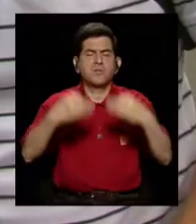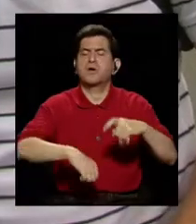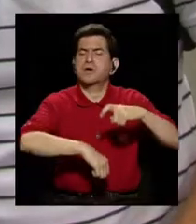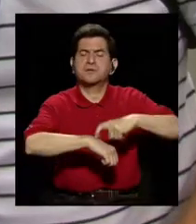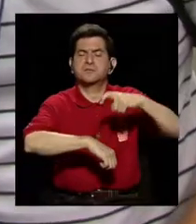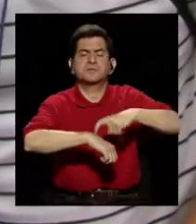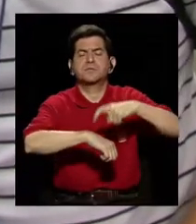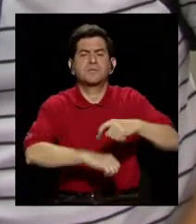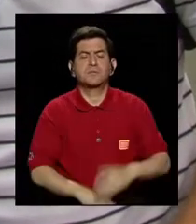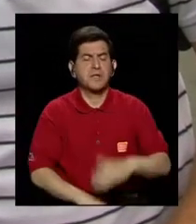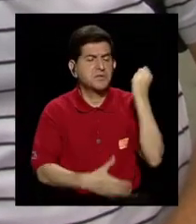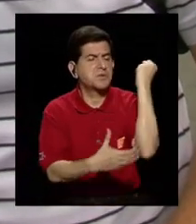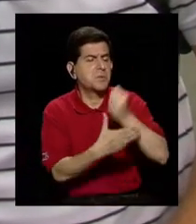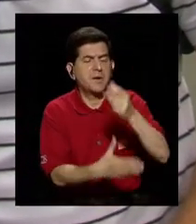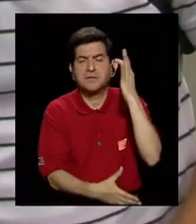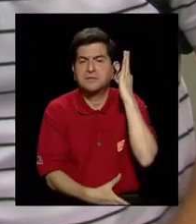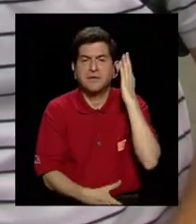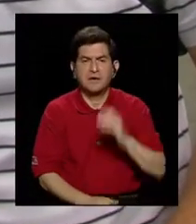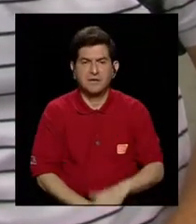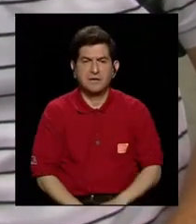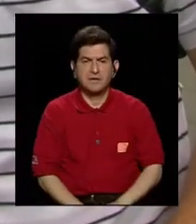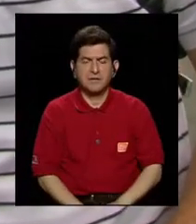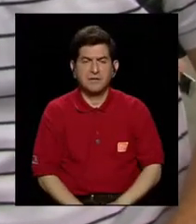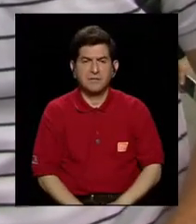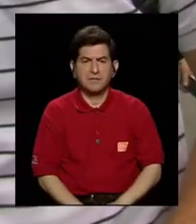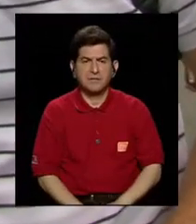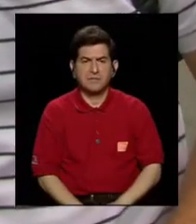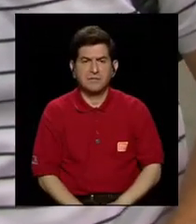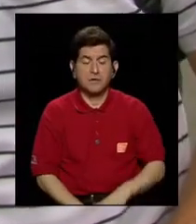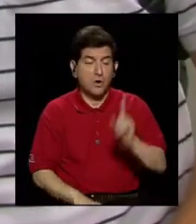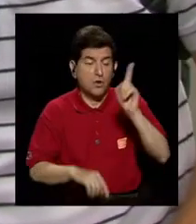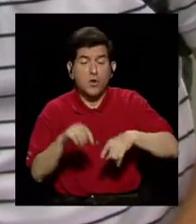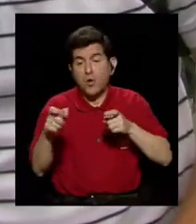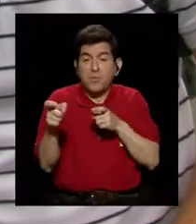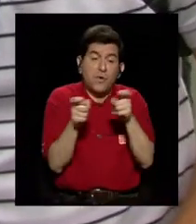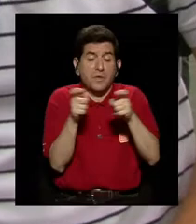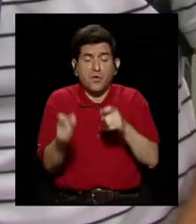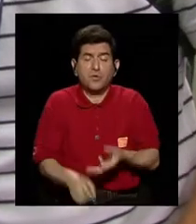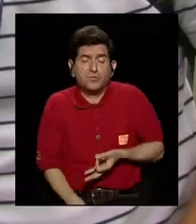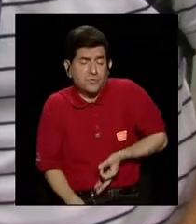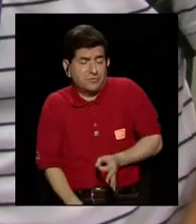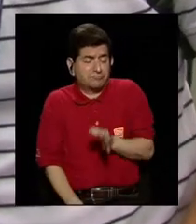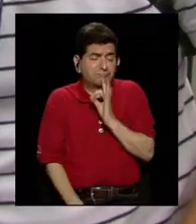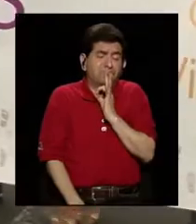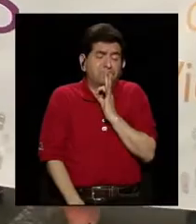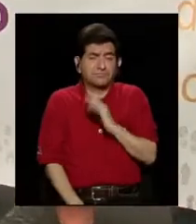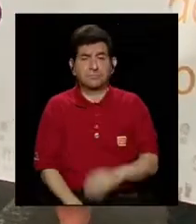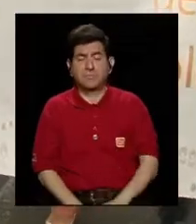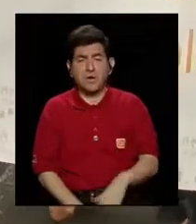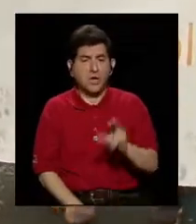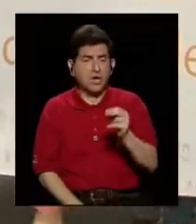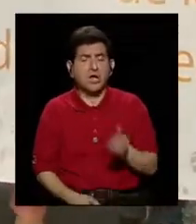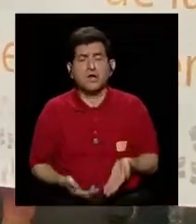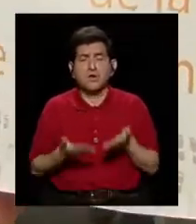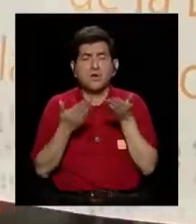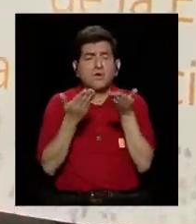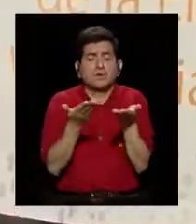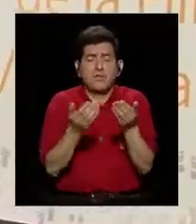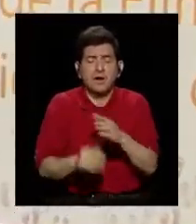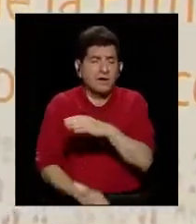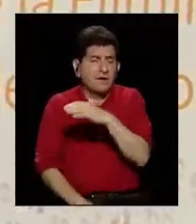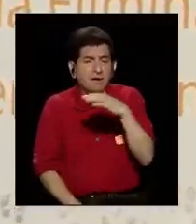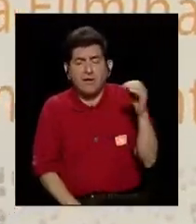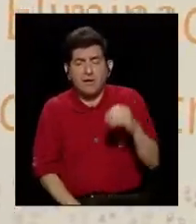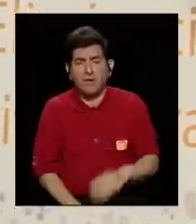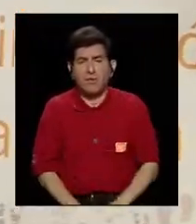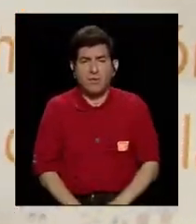momento matar a la mujer, porque no puede controlar esa frustración de que no es el proveedor o de que no